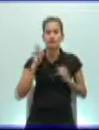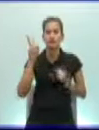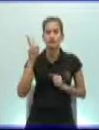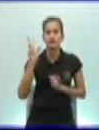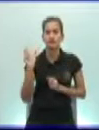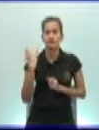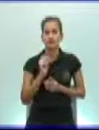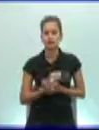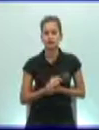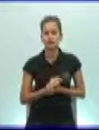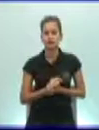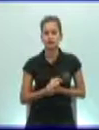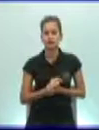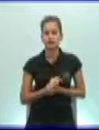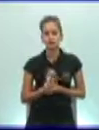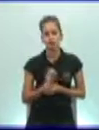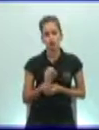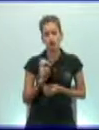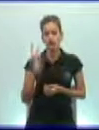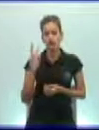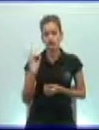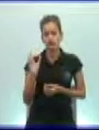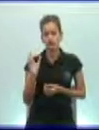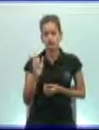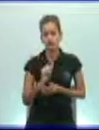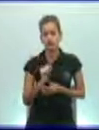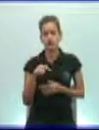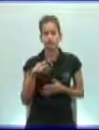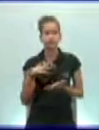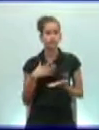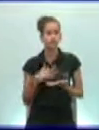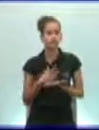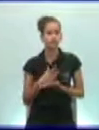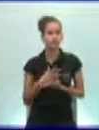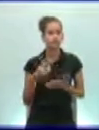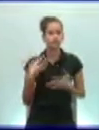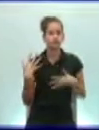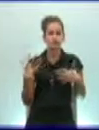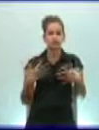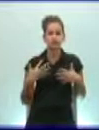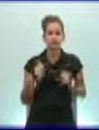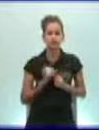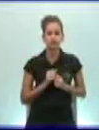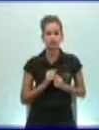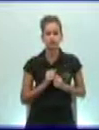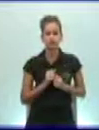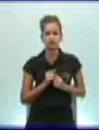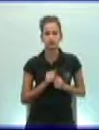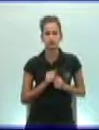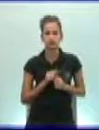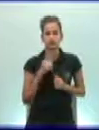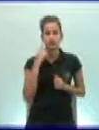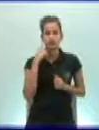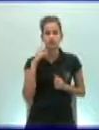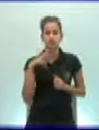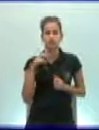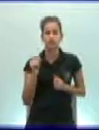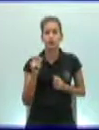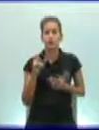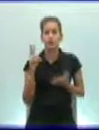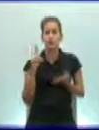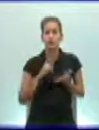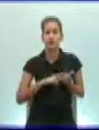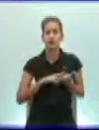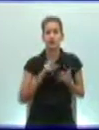Continuamos entonces con la siguiente actividad. Determina los miembros de la siguiente oración. Vamos a circular